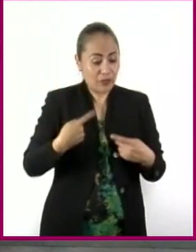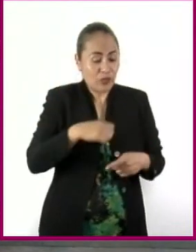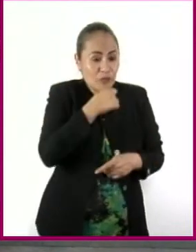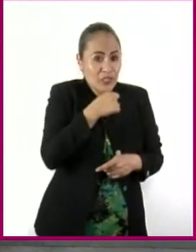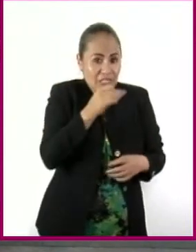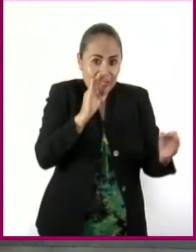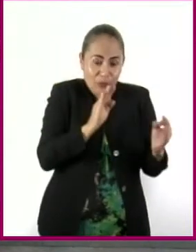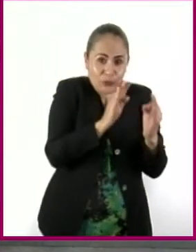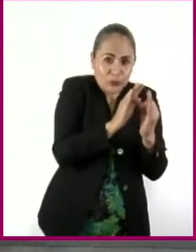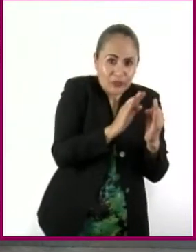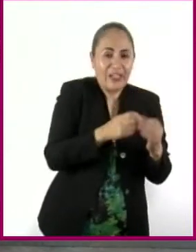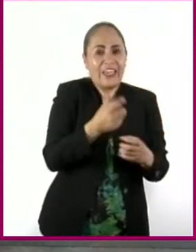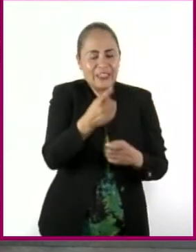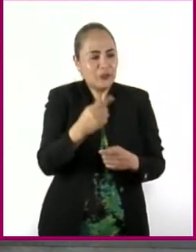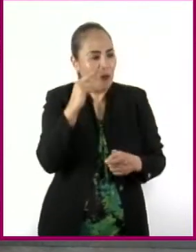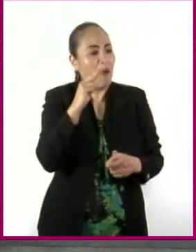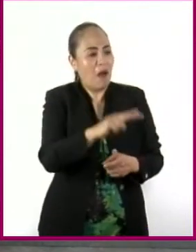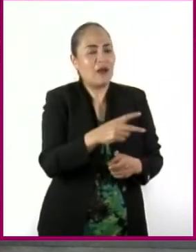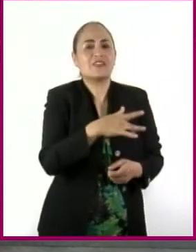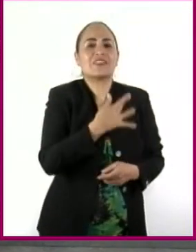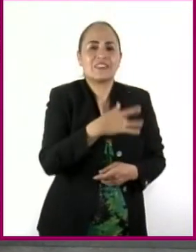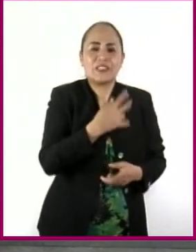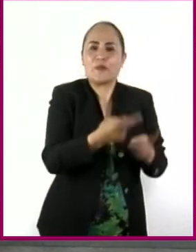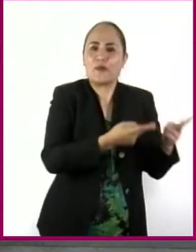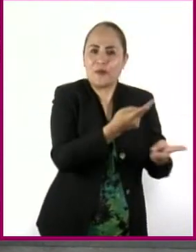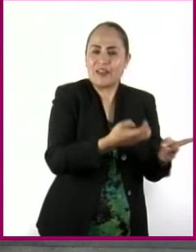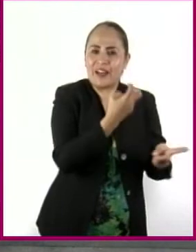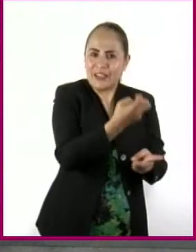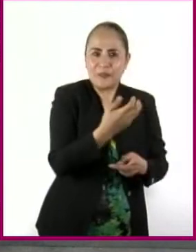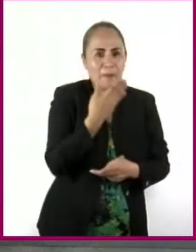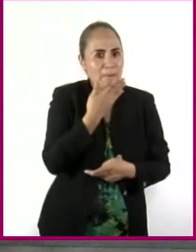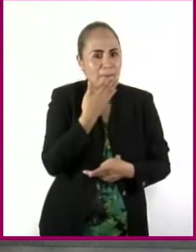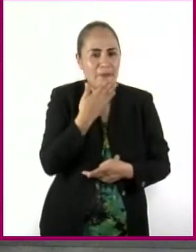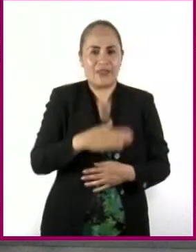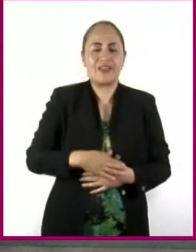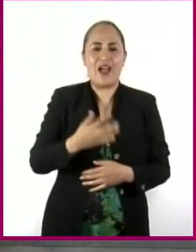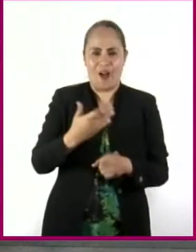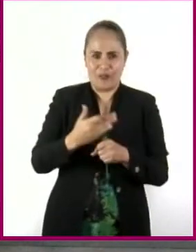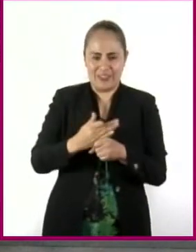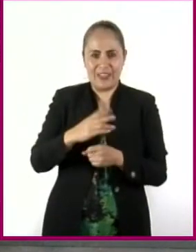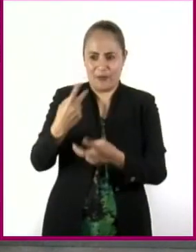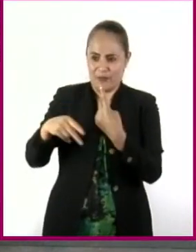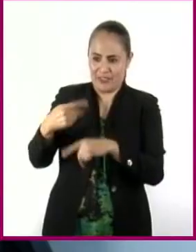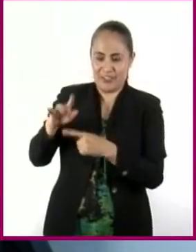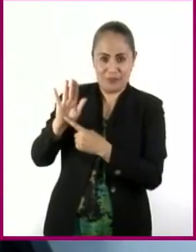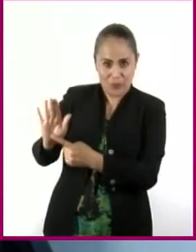y tomarlas en cuenta me gusta mucho. Ahora que venga Mireya, se lo mostramos.